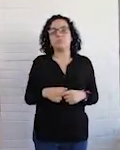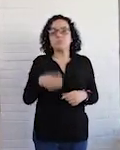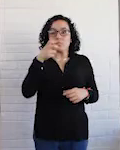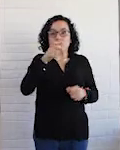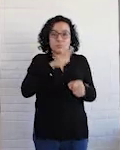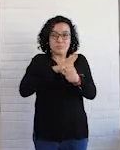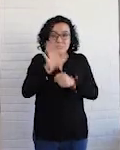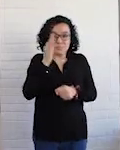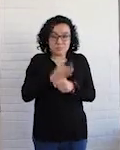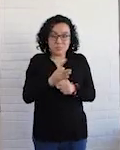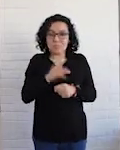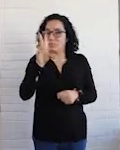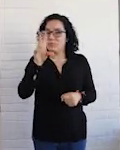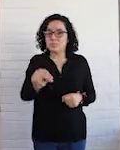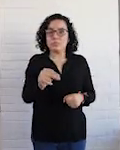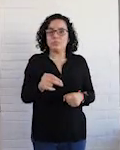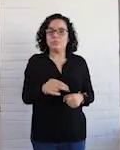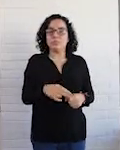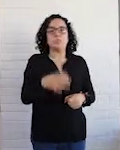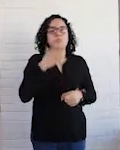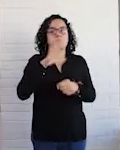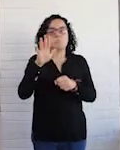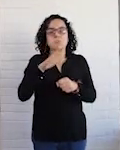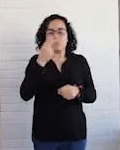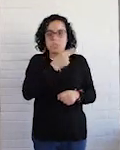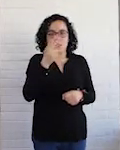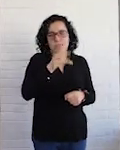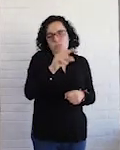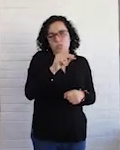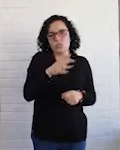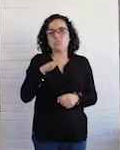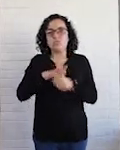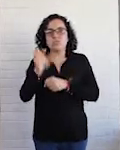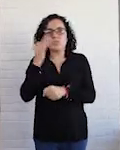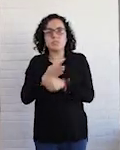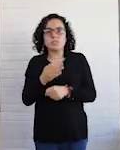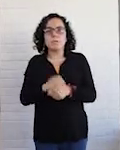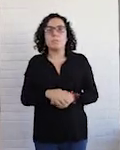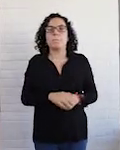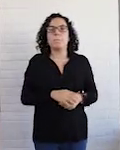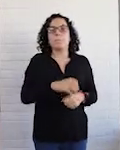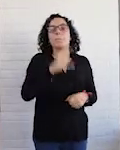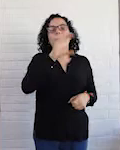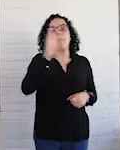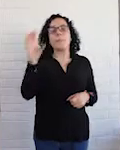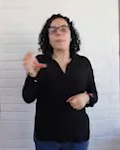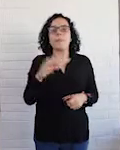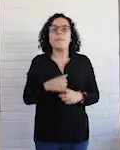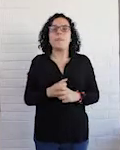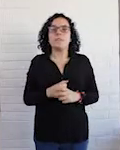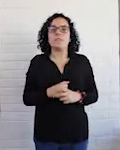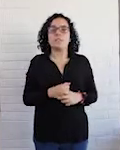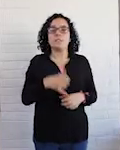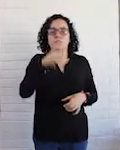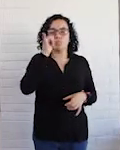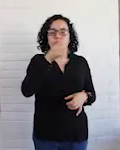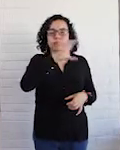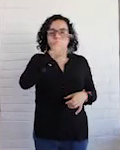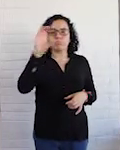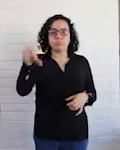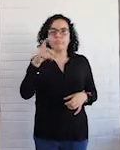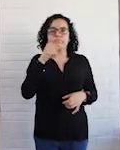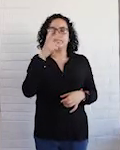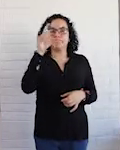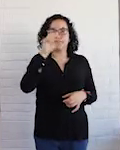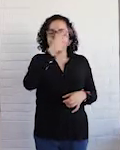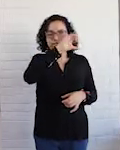No digo que no sea necesario, no es suficiente. Coca-Cola vive del 20%, como casi todas las